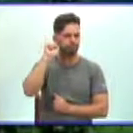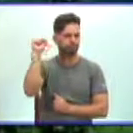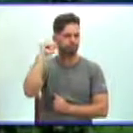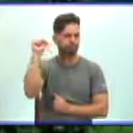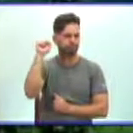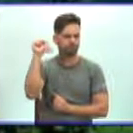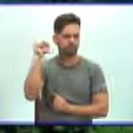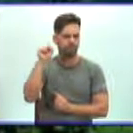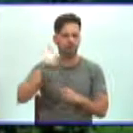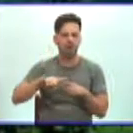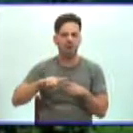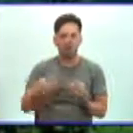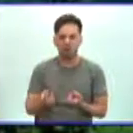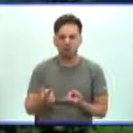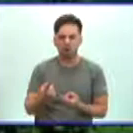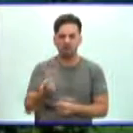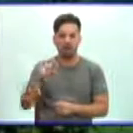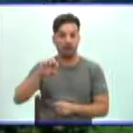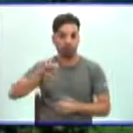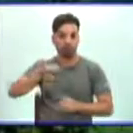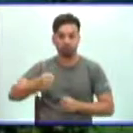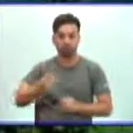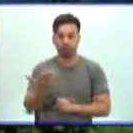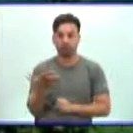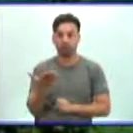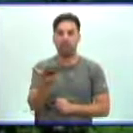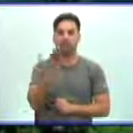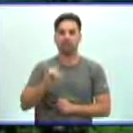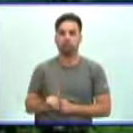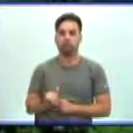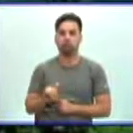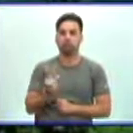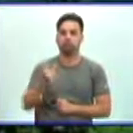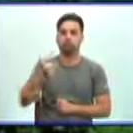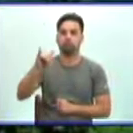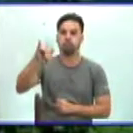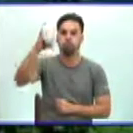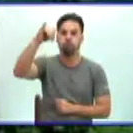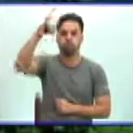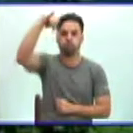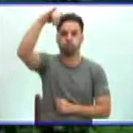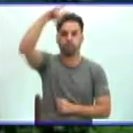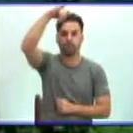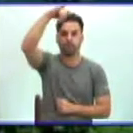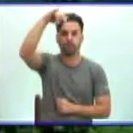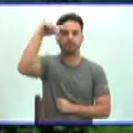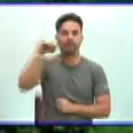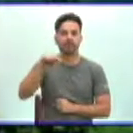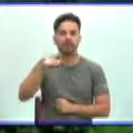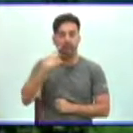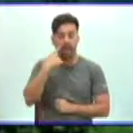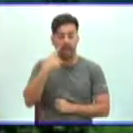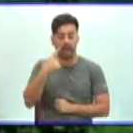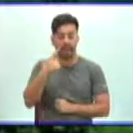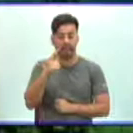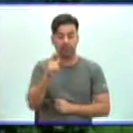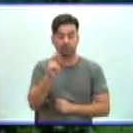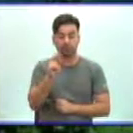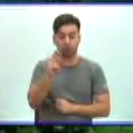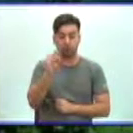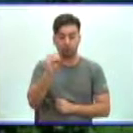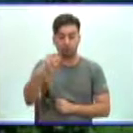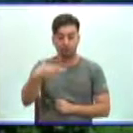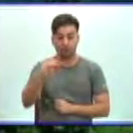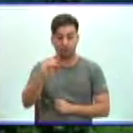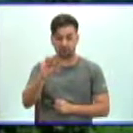como tenemos ese ascenso tan rápido, y en la troposfera ya sabemos que se cumple, que a mayor altura disminuye